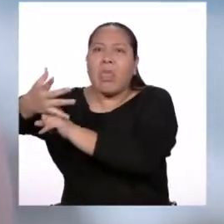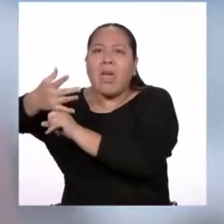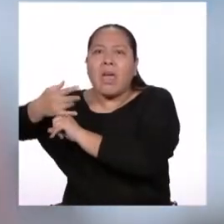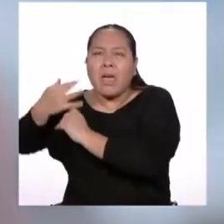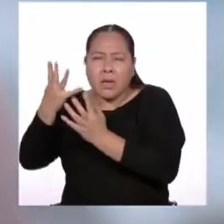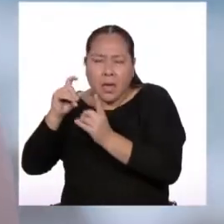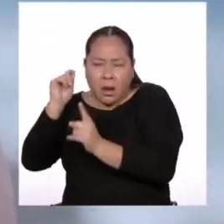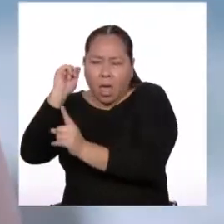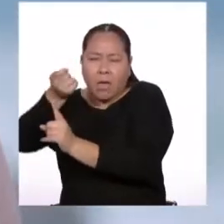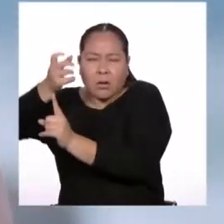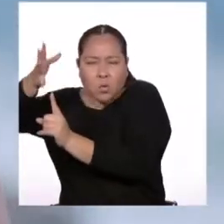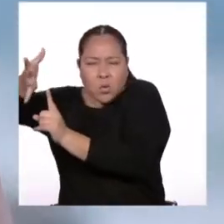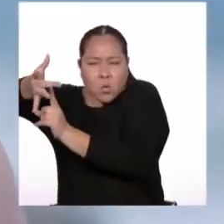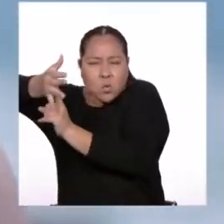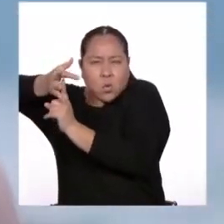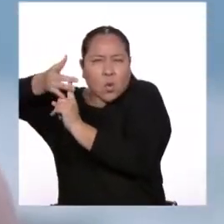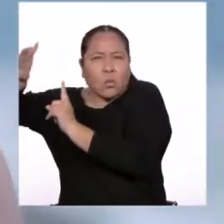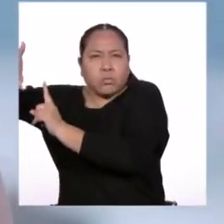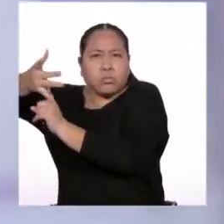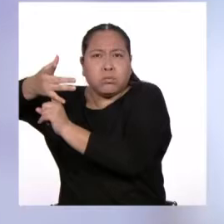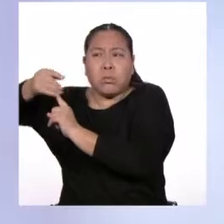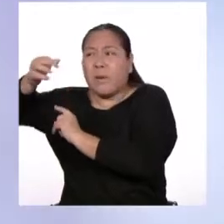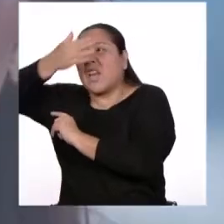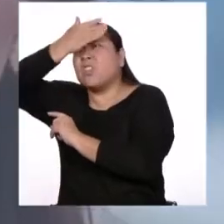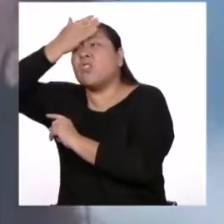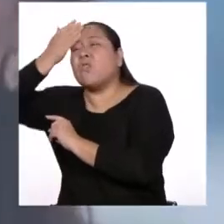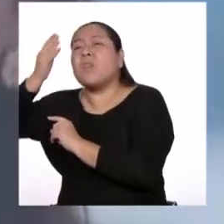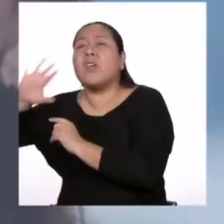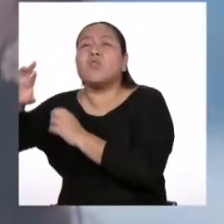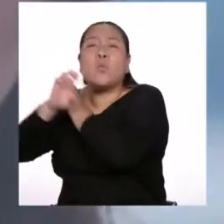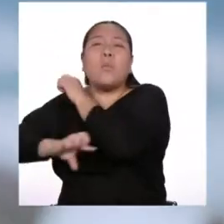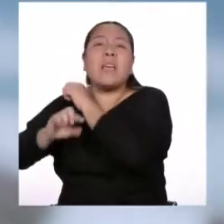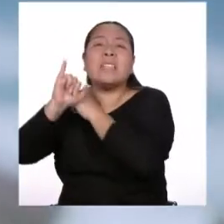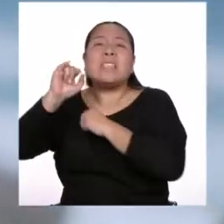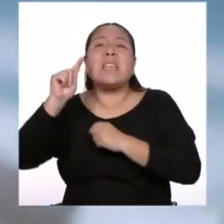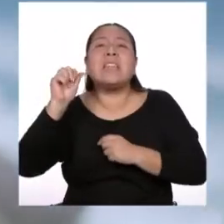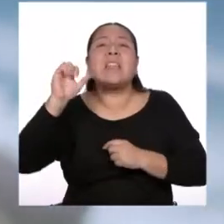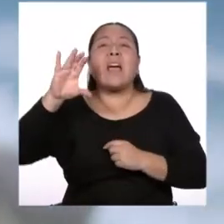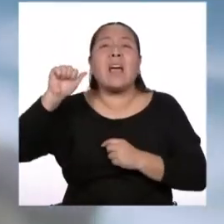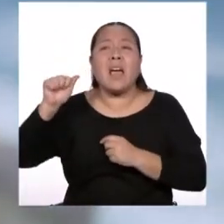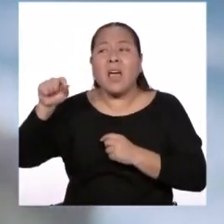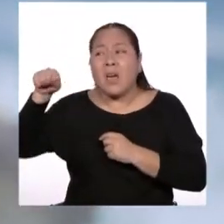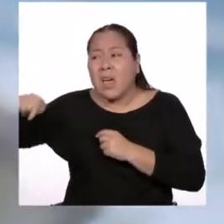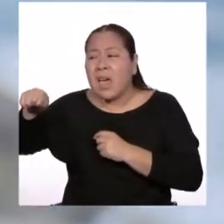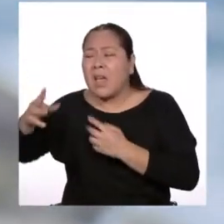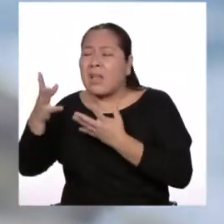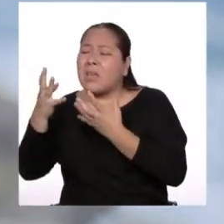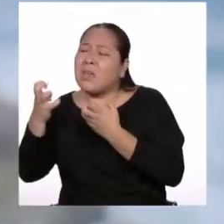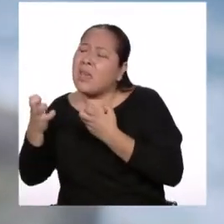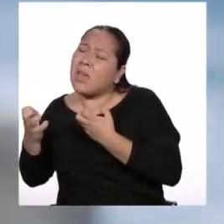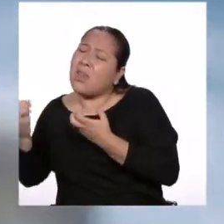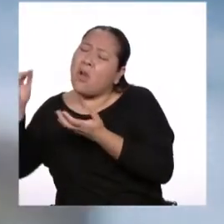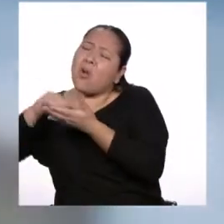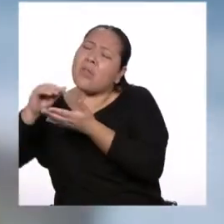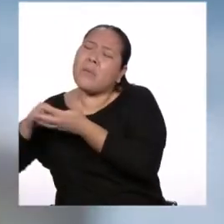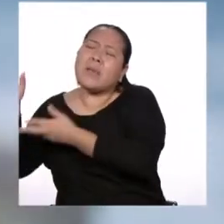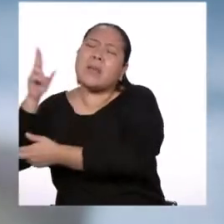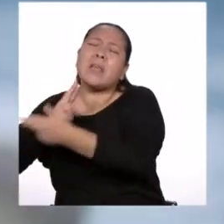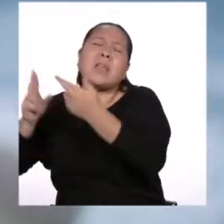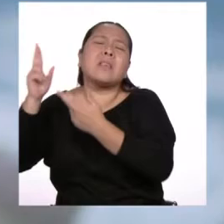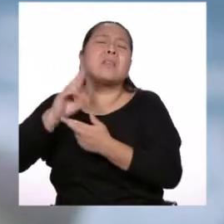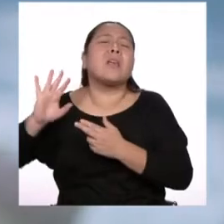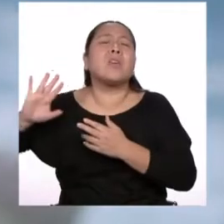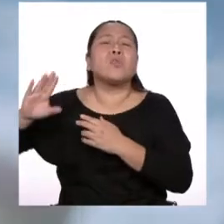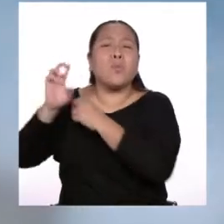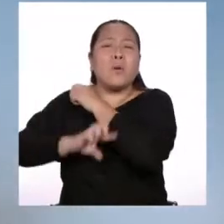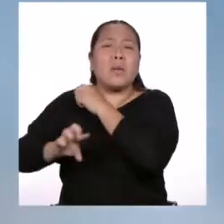hechizarlo continuamente con astutas razones para que se olvide de Ítaca. Pero él, que añora ver levantarse el humo de su patria, prefiere morir